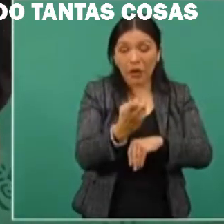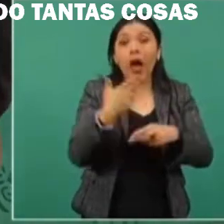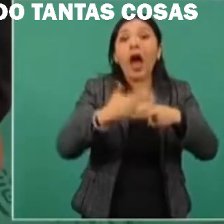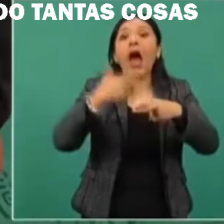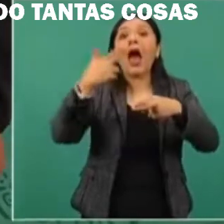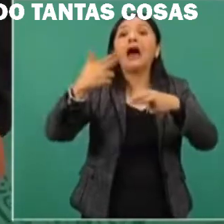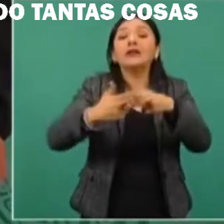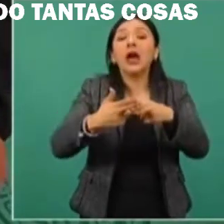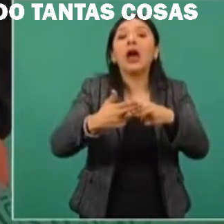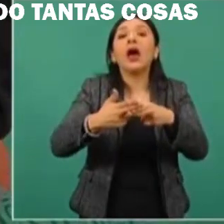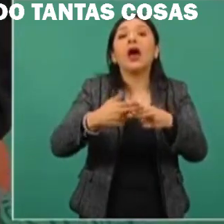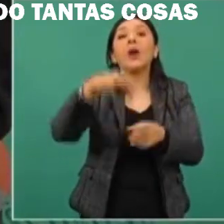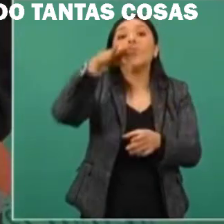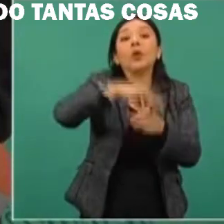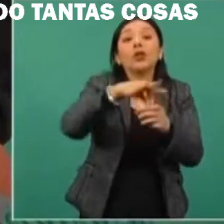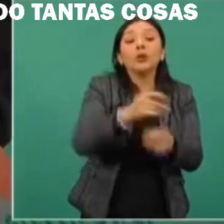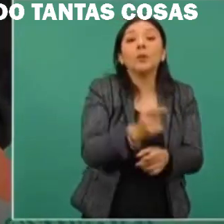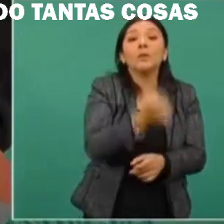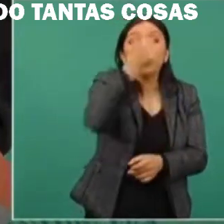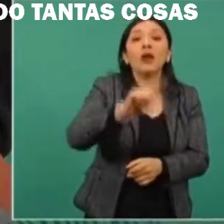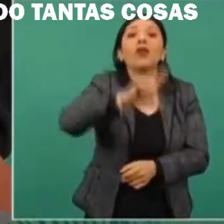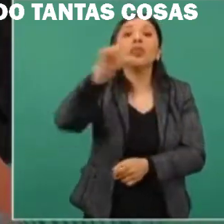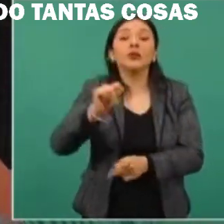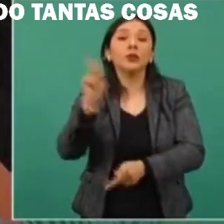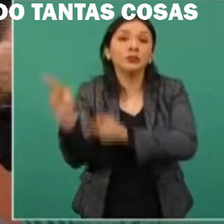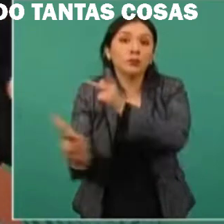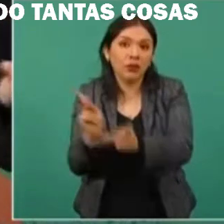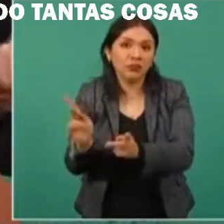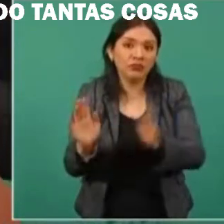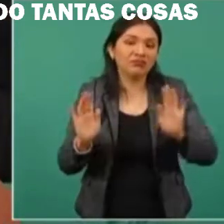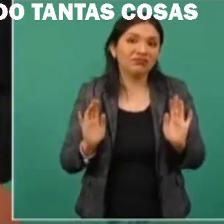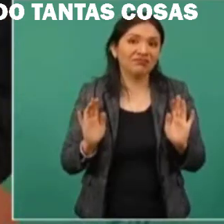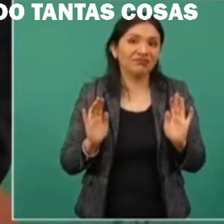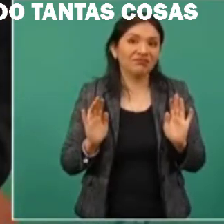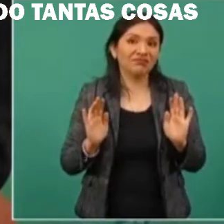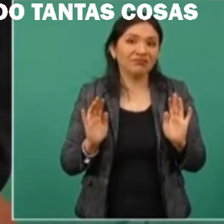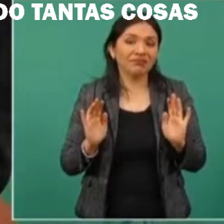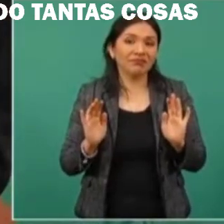después de las elecciones, porque entonces sí,